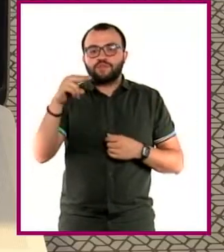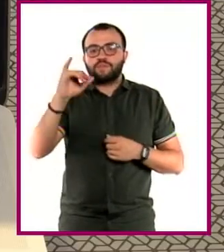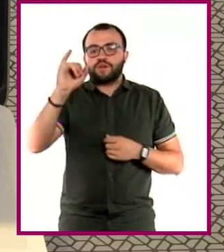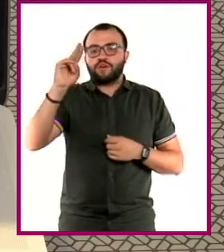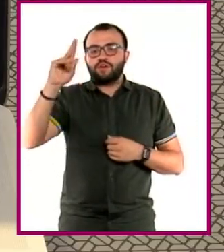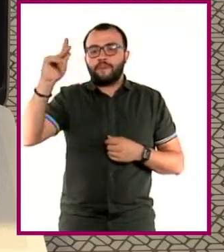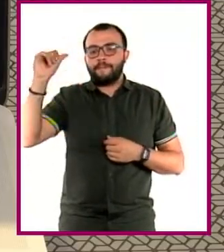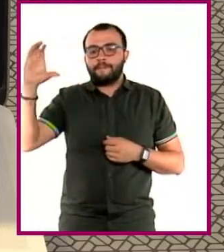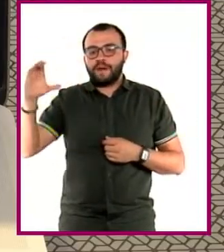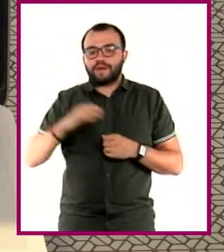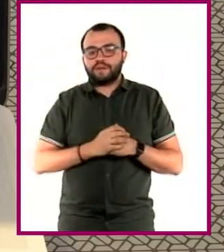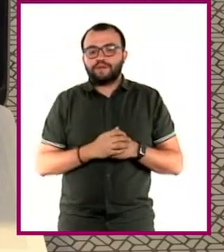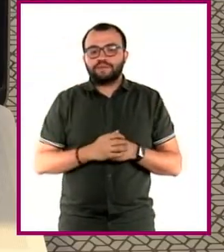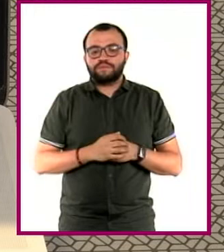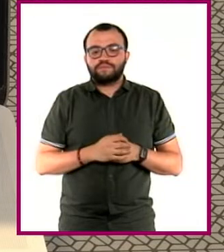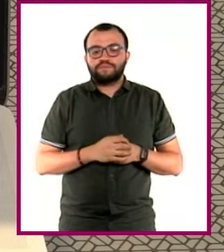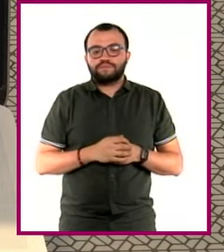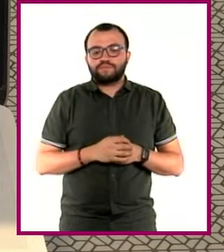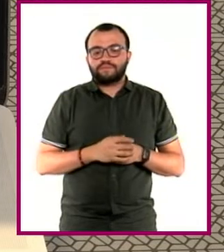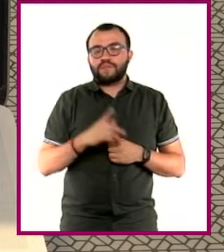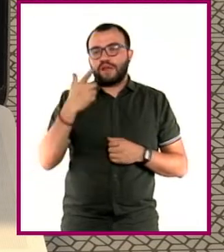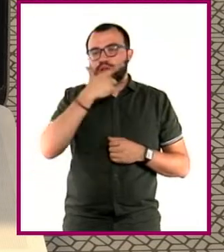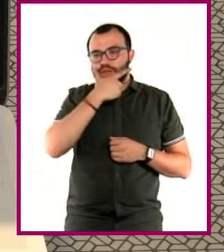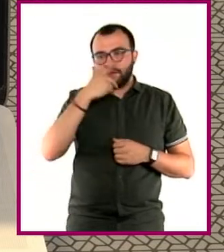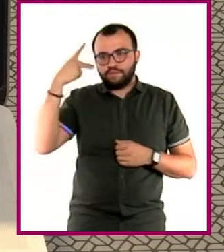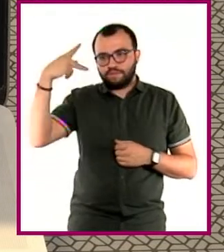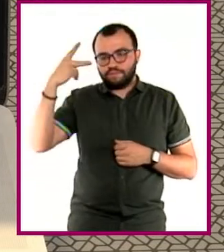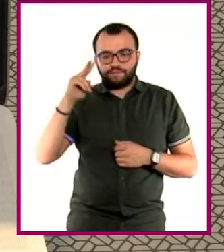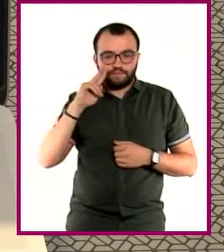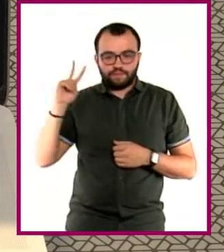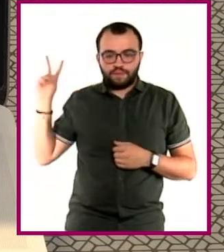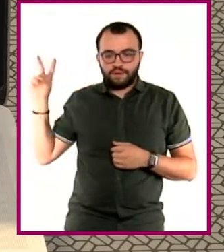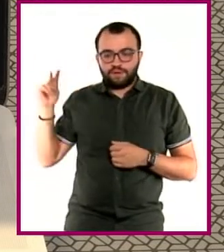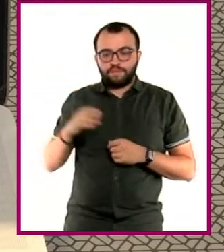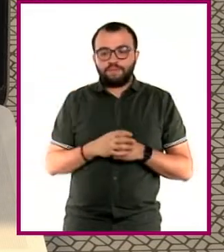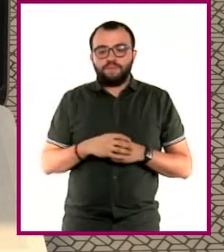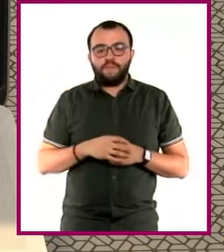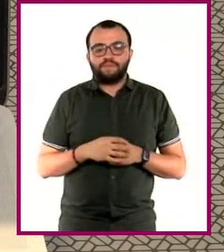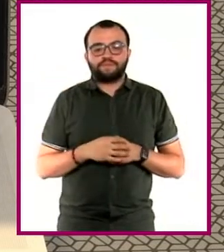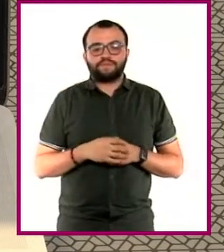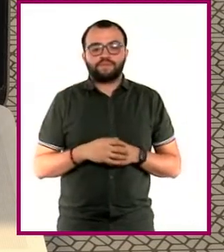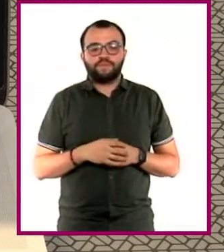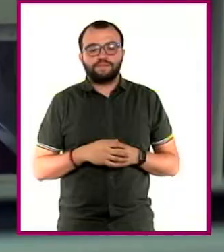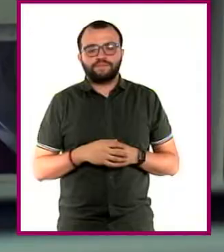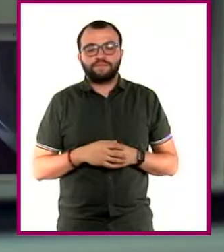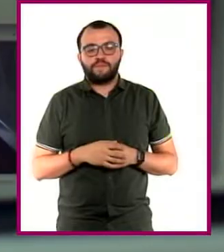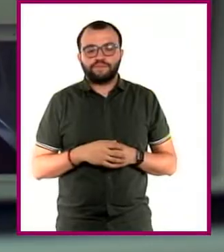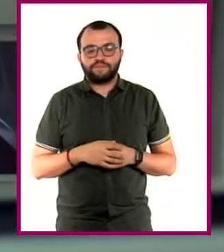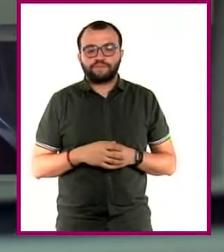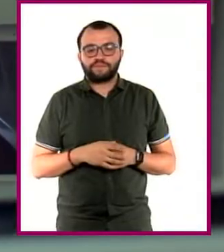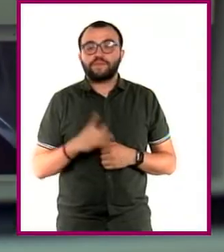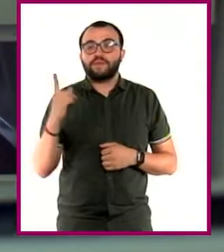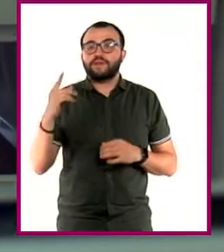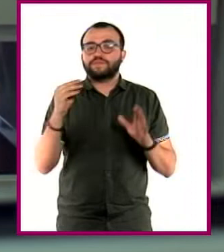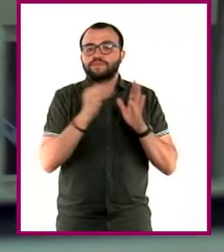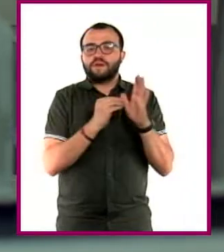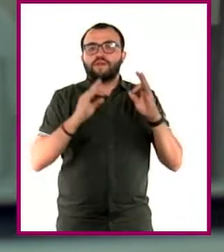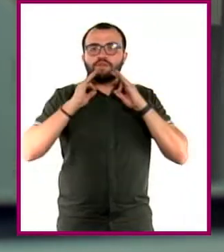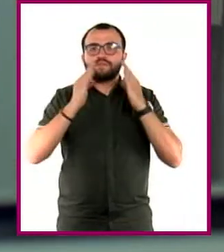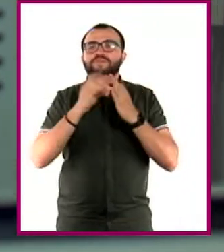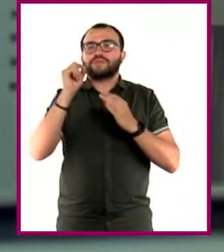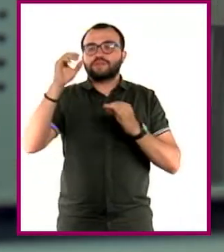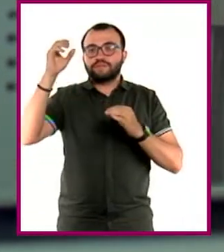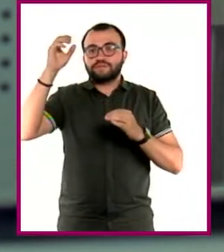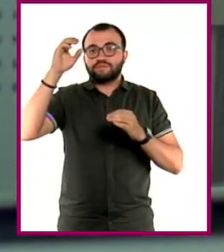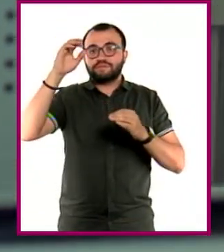UPAC, por sus siglas en inglés, que significan Unión Internacional de Química Pura y Aplicada. Está formada por científicos